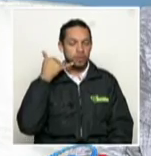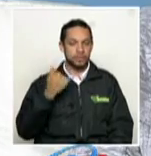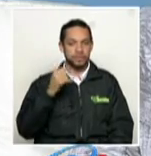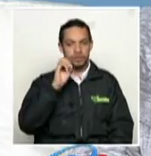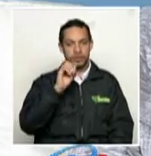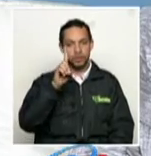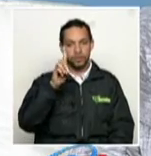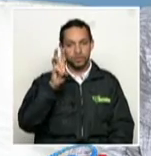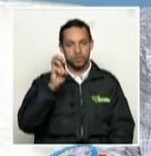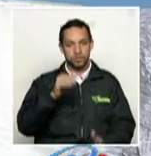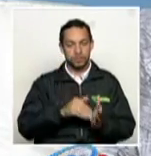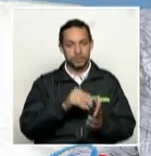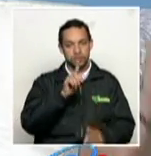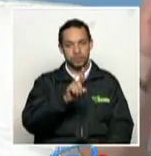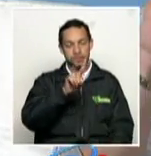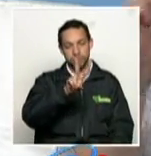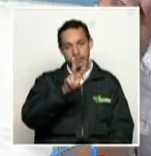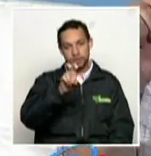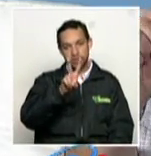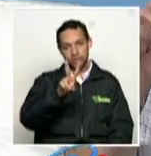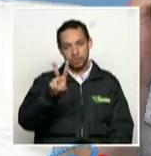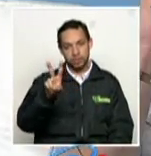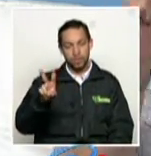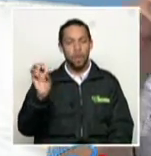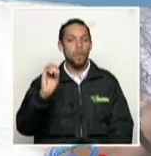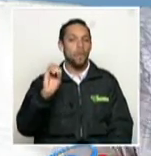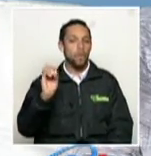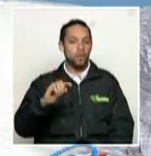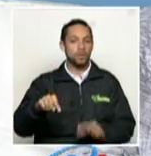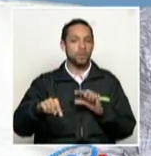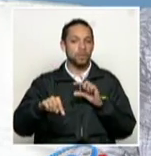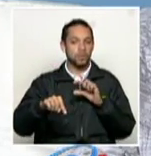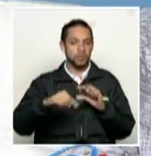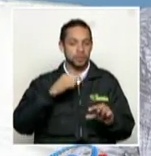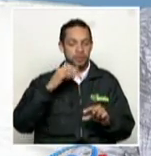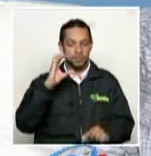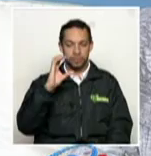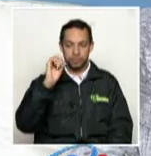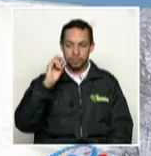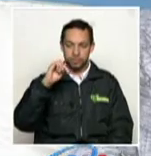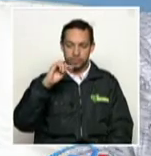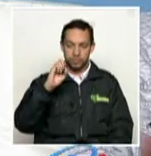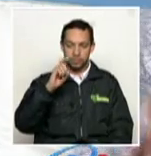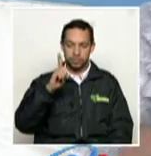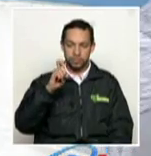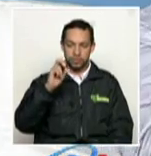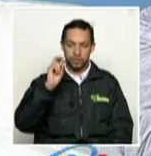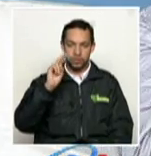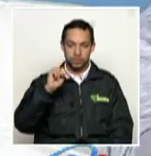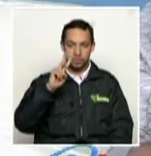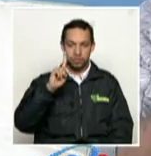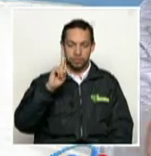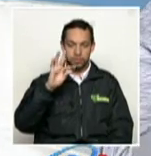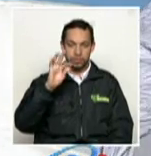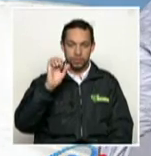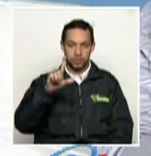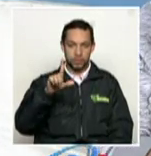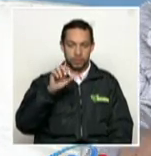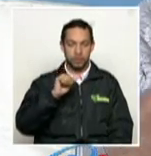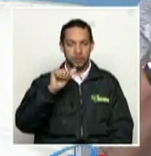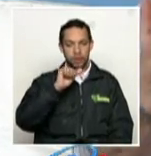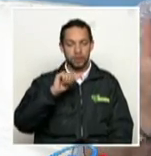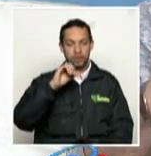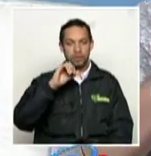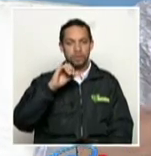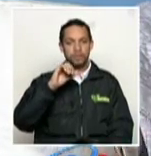gratis 018-127-222, también escriban correo electrónico conexionvital@telecafe.tv. En otro programa, en otra